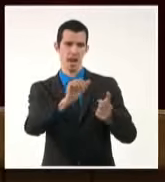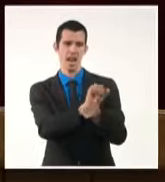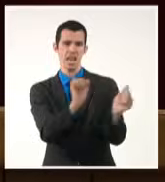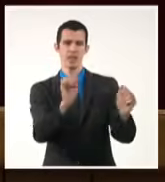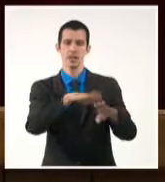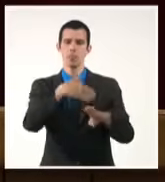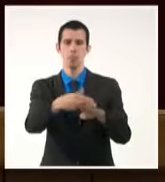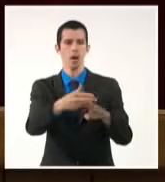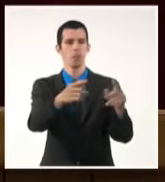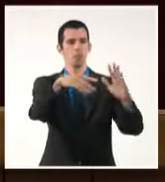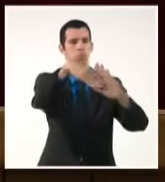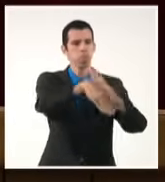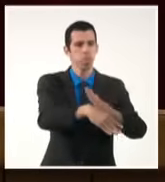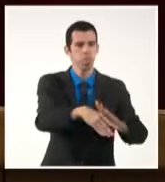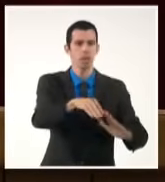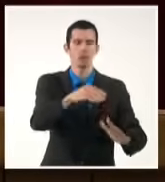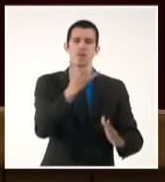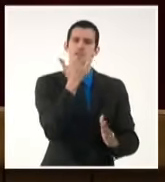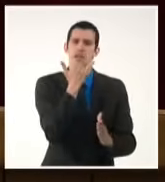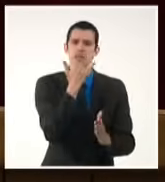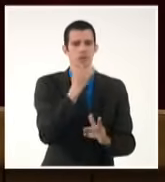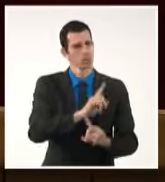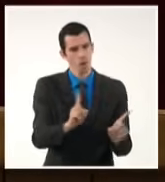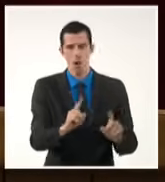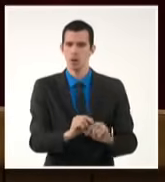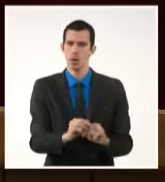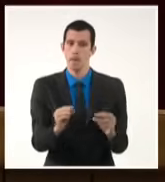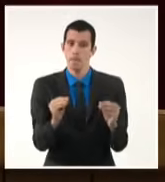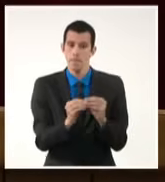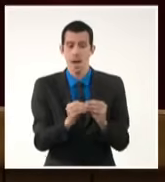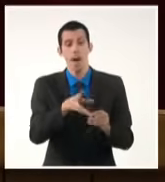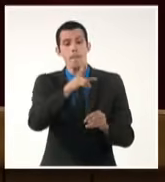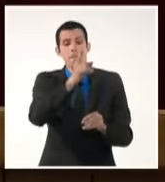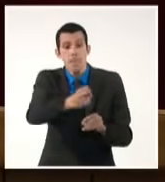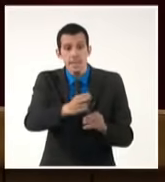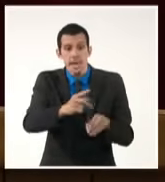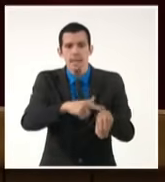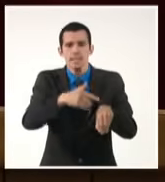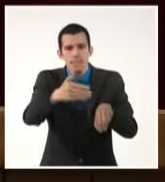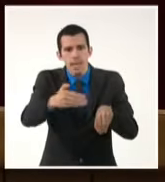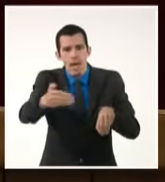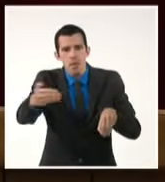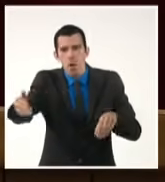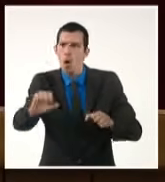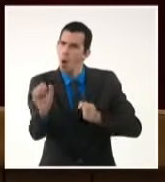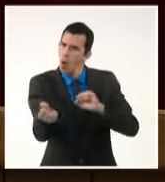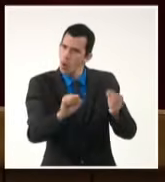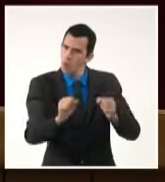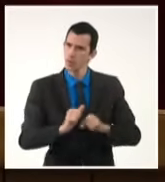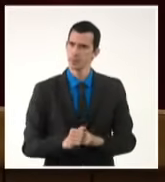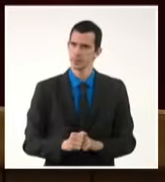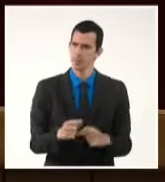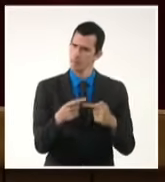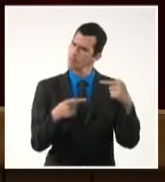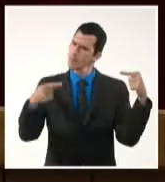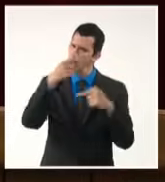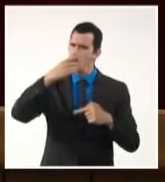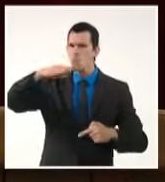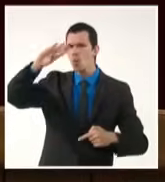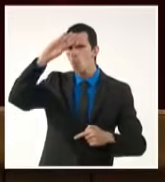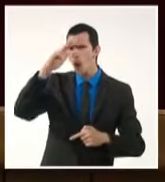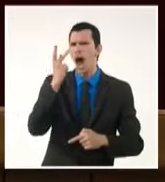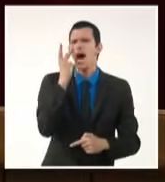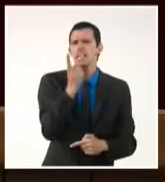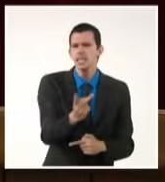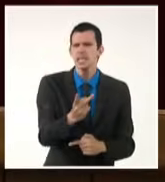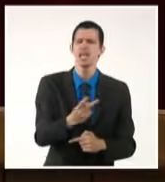más afectados, o sea, las personas y las familias en situaciones de vulnerabilidad, los niños, los adolescentes y los jóvenes,